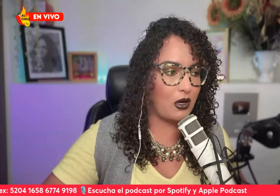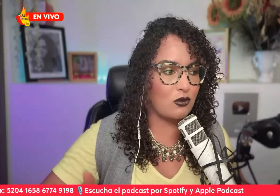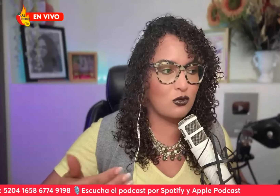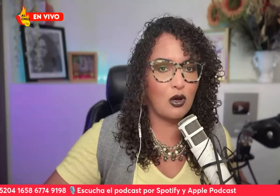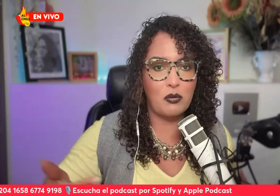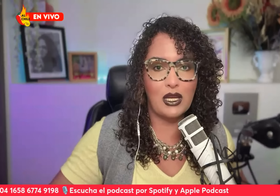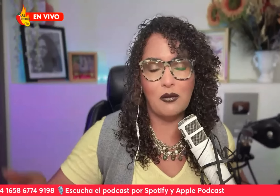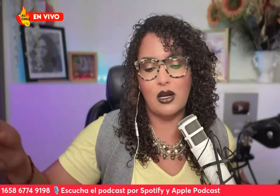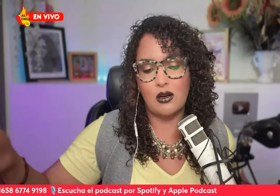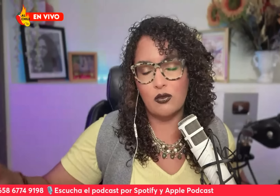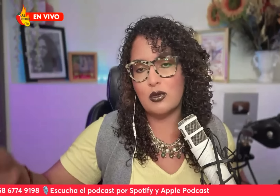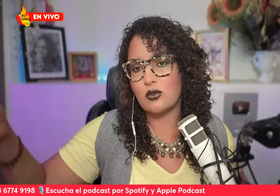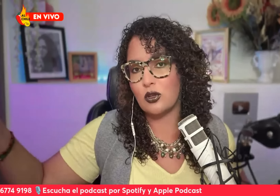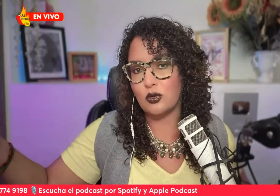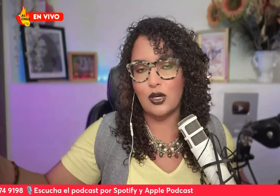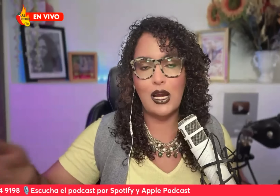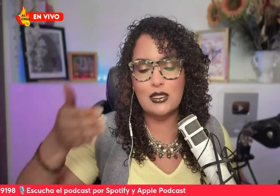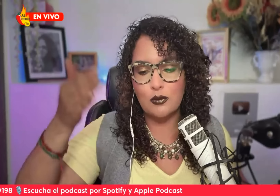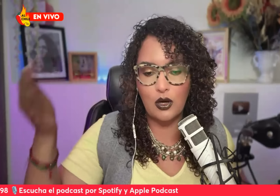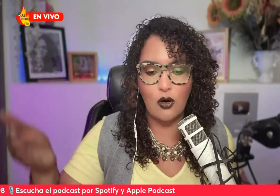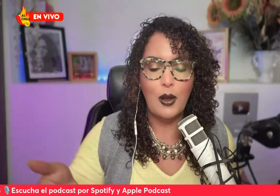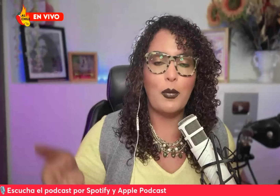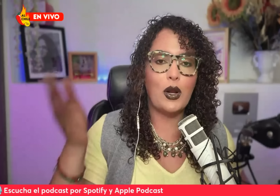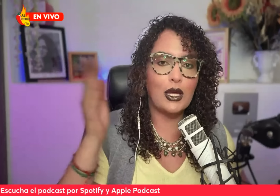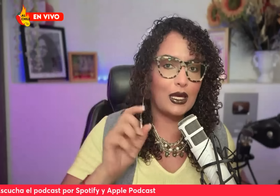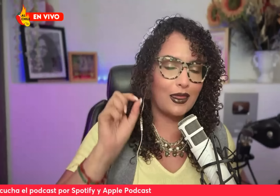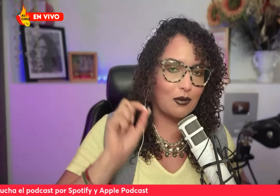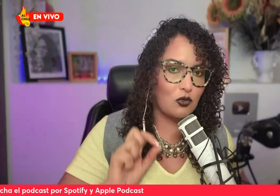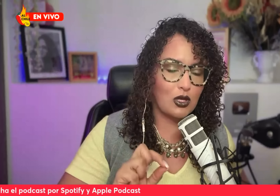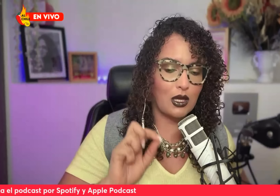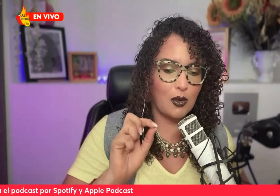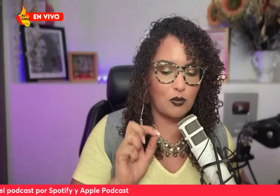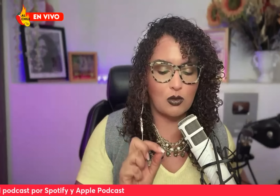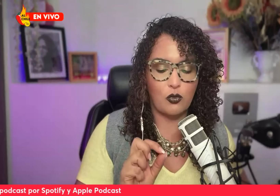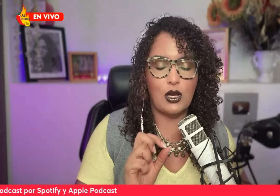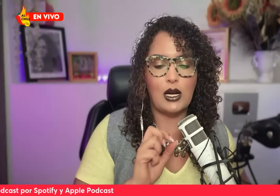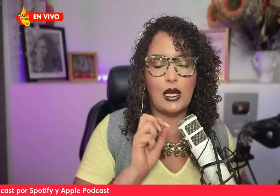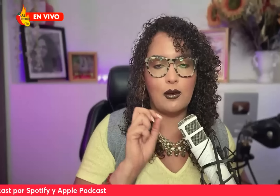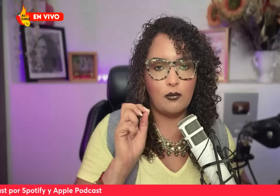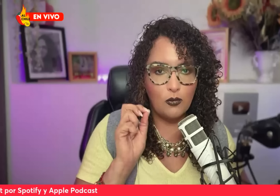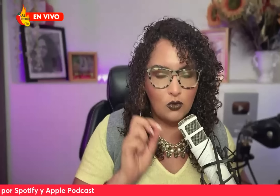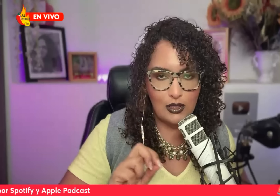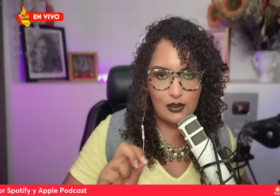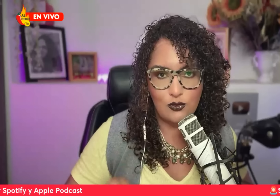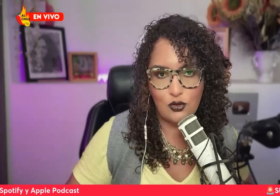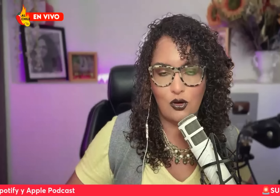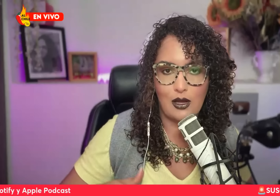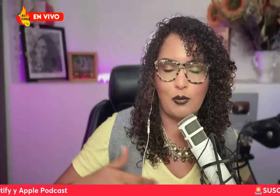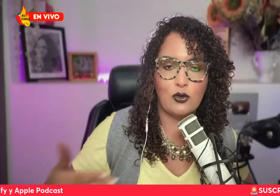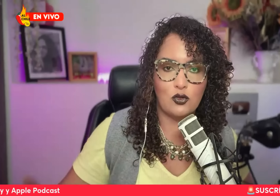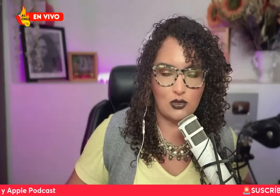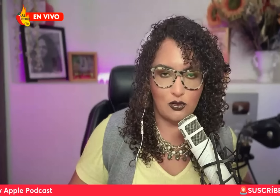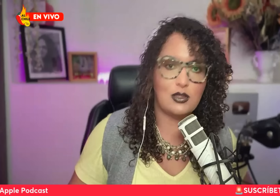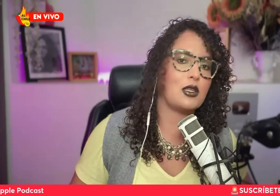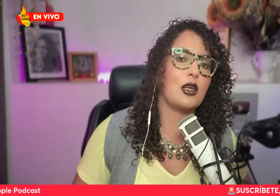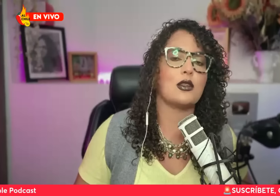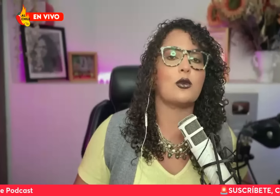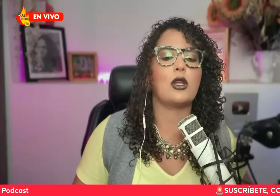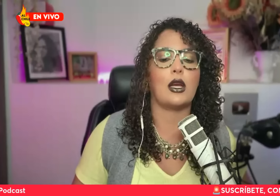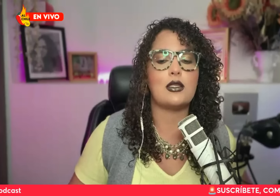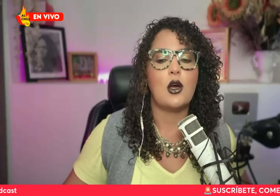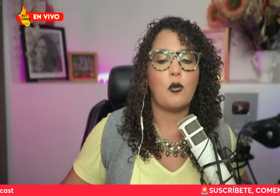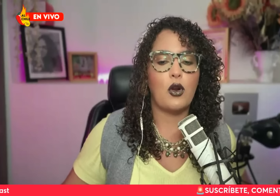los amparos no aplican para reformas constitucionales y Bueno pero aquí quedamos en que íbamos a ponerle mucha atención al proceso de estas